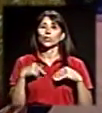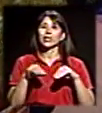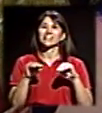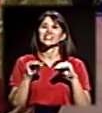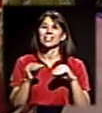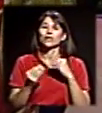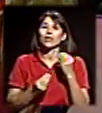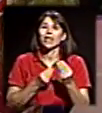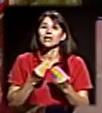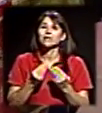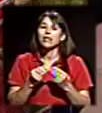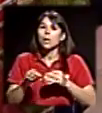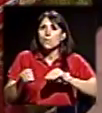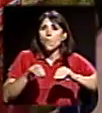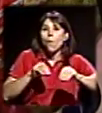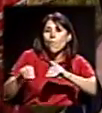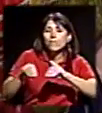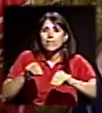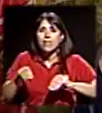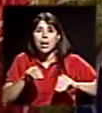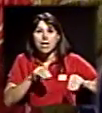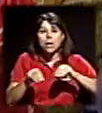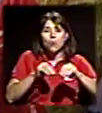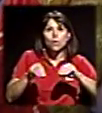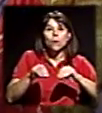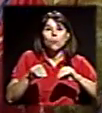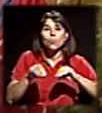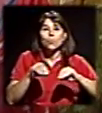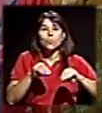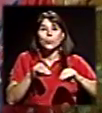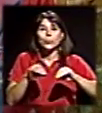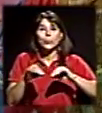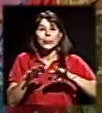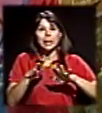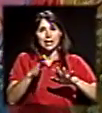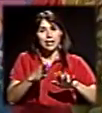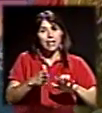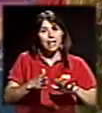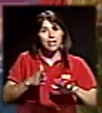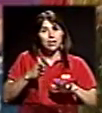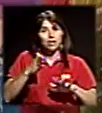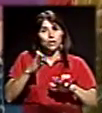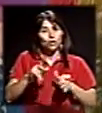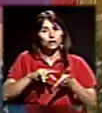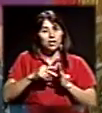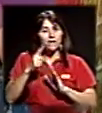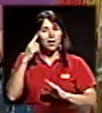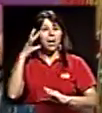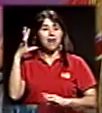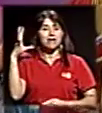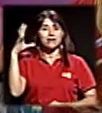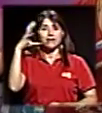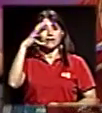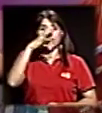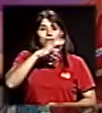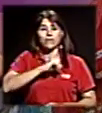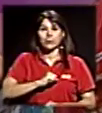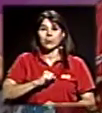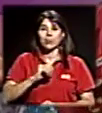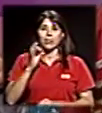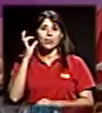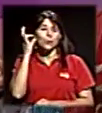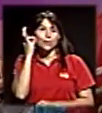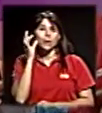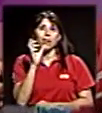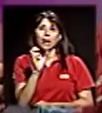lentificar los movimientos hacer Cuanto más lento haces las cosas más conciencia hay chr coldwell que es una